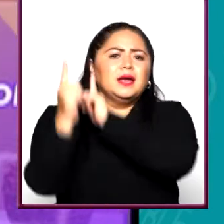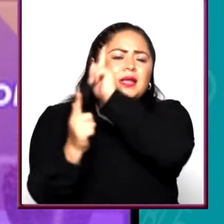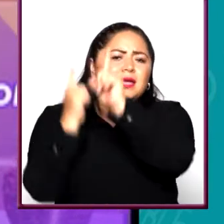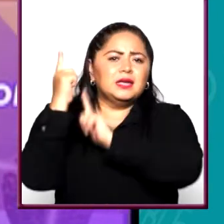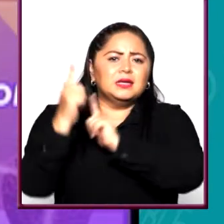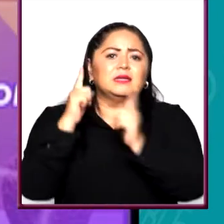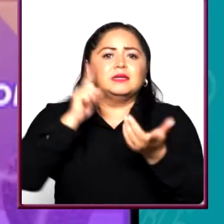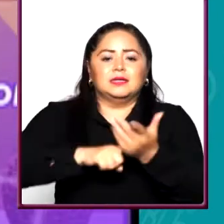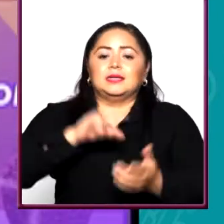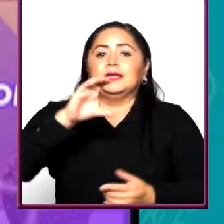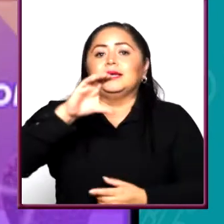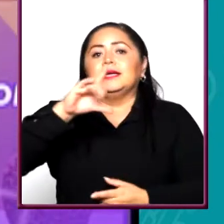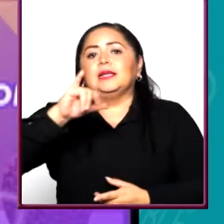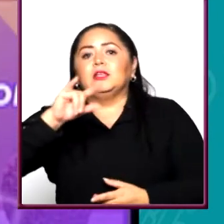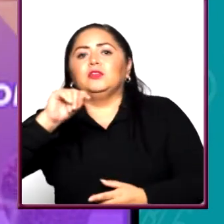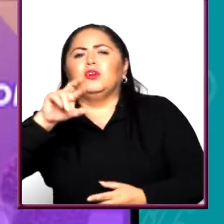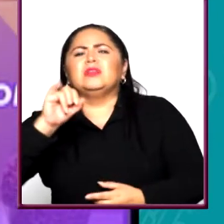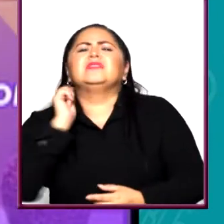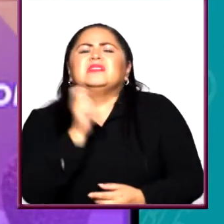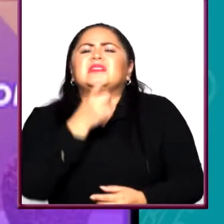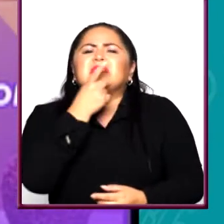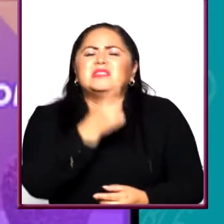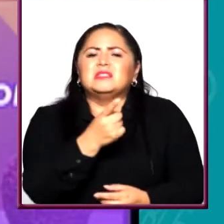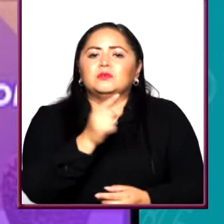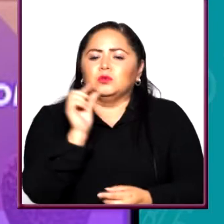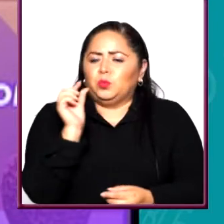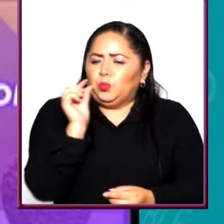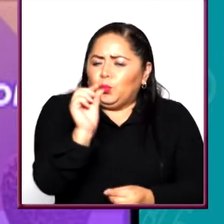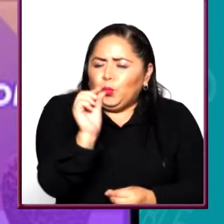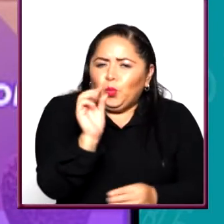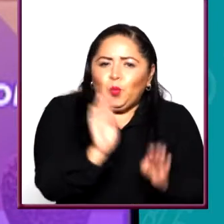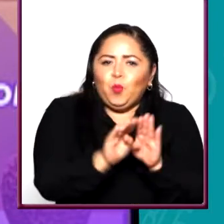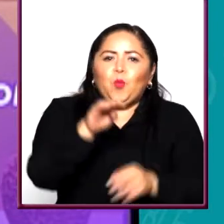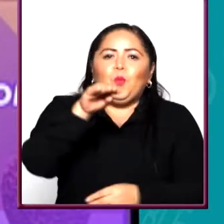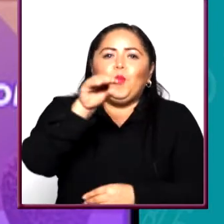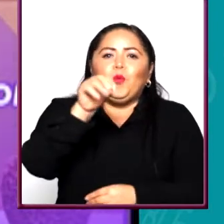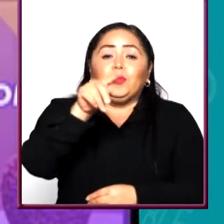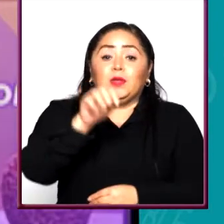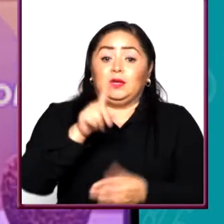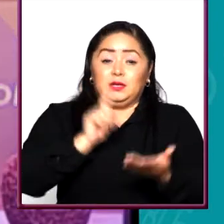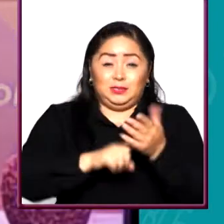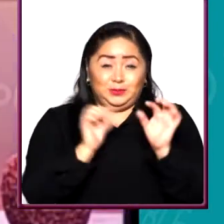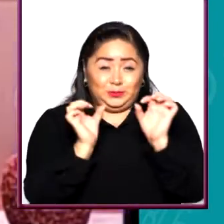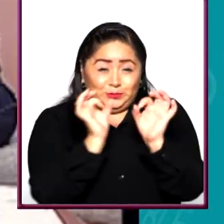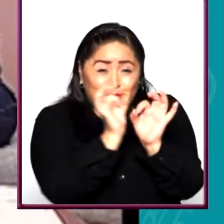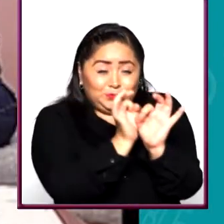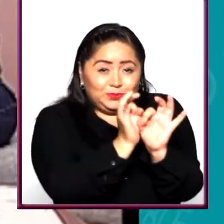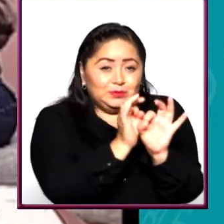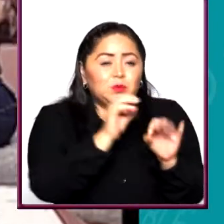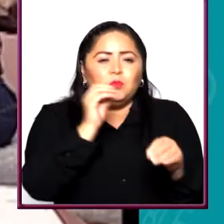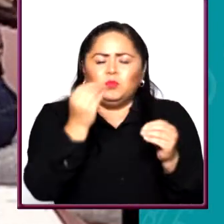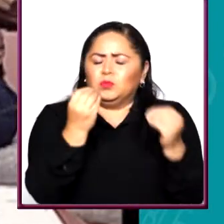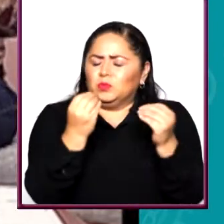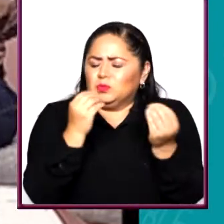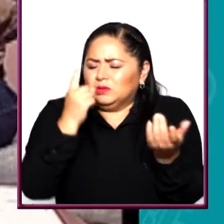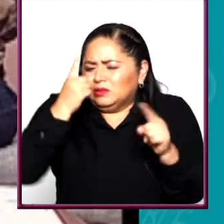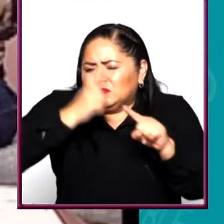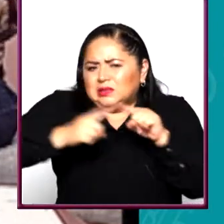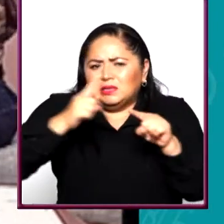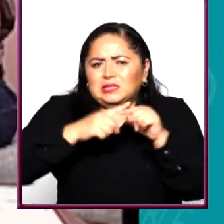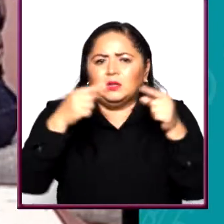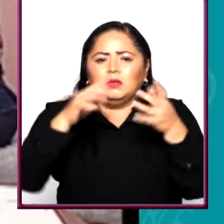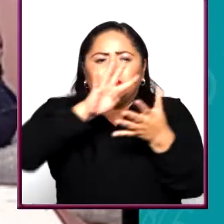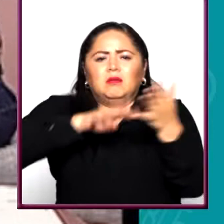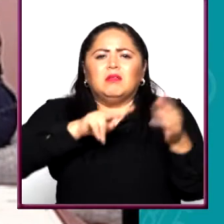palabra griega keitoris, que significa pequeño monte. El clítoris, formado por miles